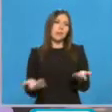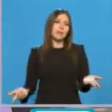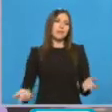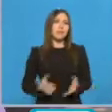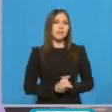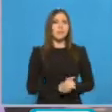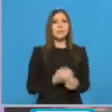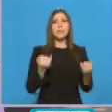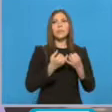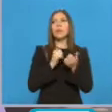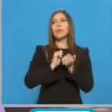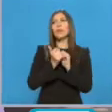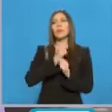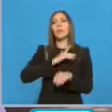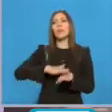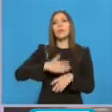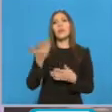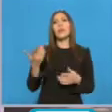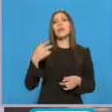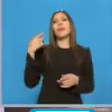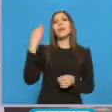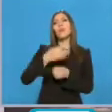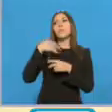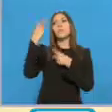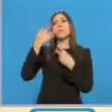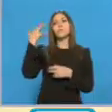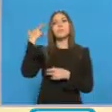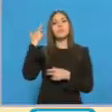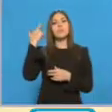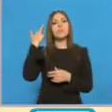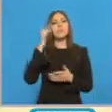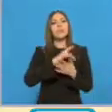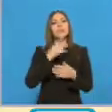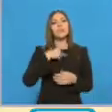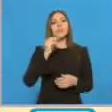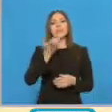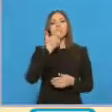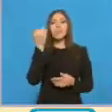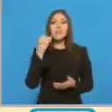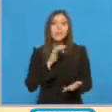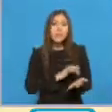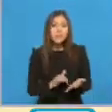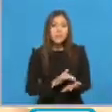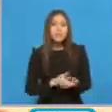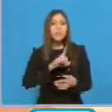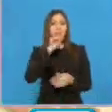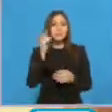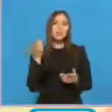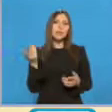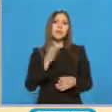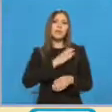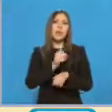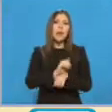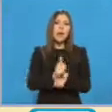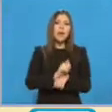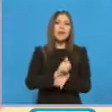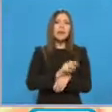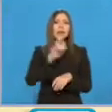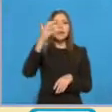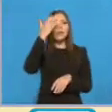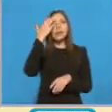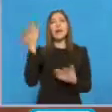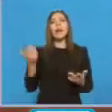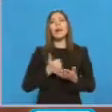la atención porque a lo mejor dicen, ay, vamos a escuchar una lectura. Mucha gente que no está acostumbrada dice, ay, lectura. Pero ya cuando dices, bueno, va a ir un actor conocido,